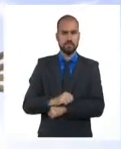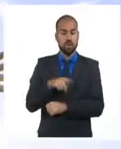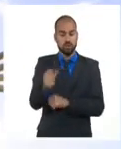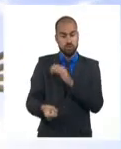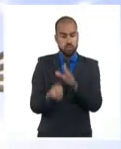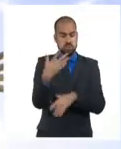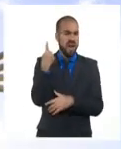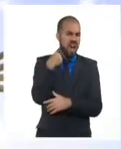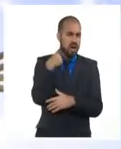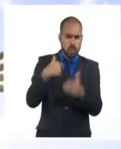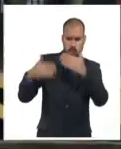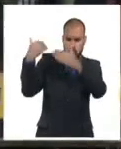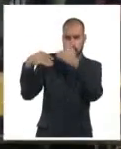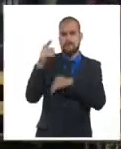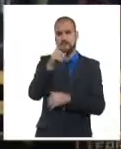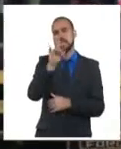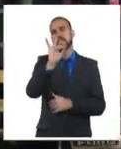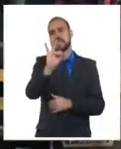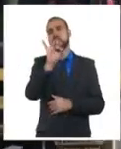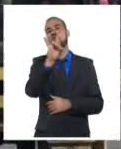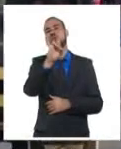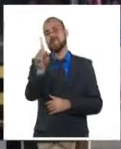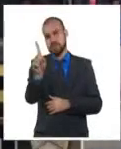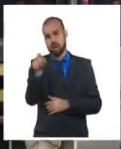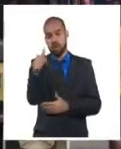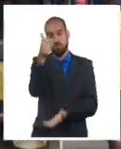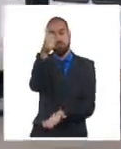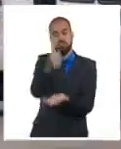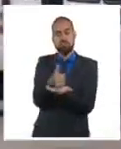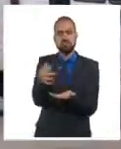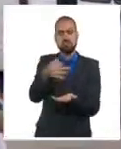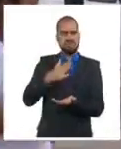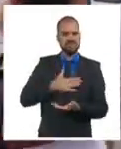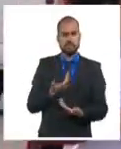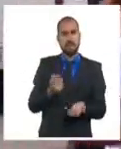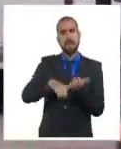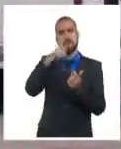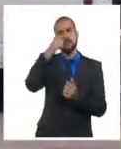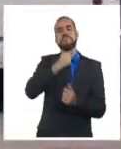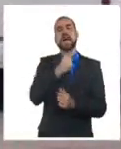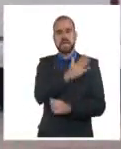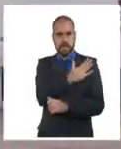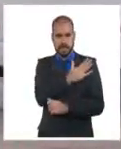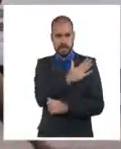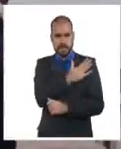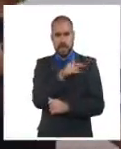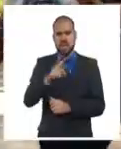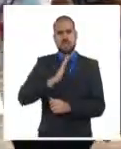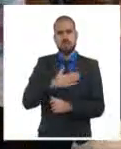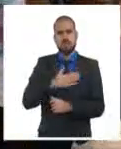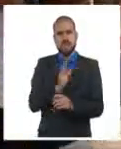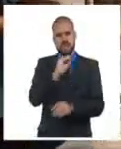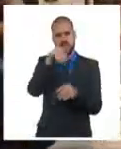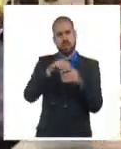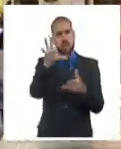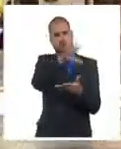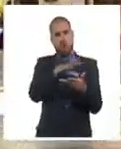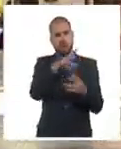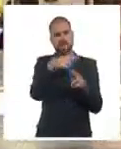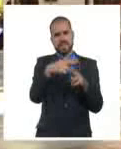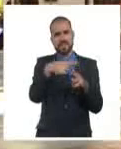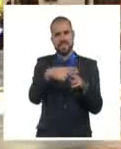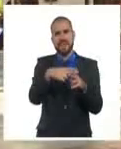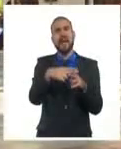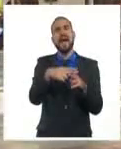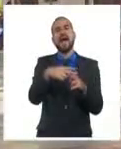en 1791, es la capital del municipio Páez y pertenece a la región de Barlovento, en el estado